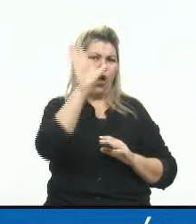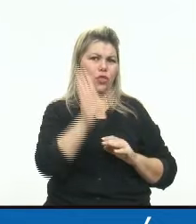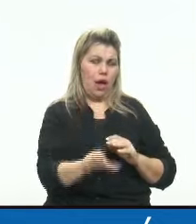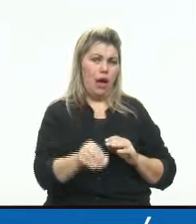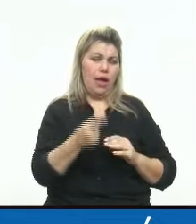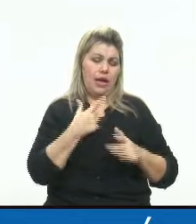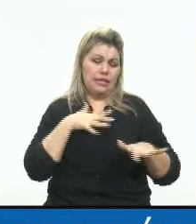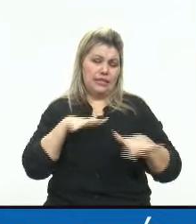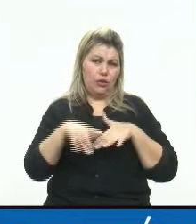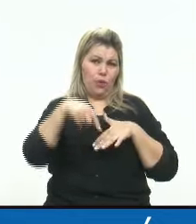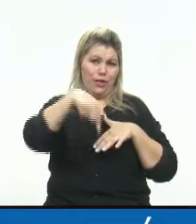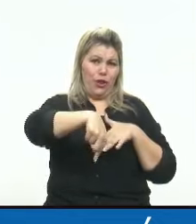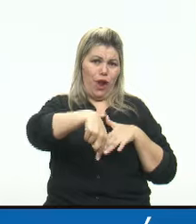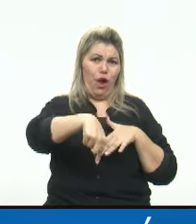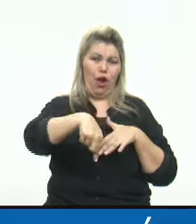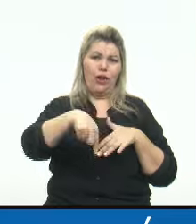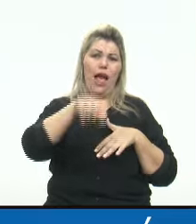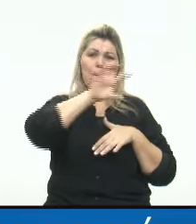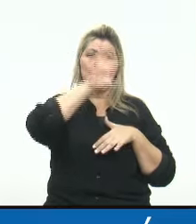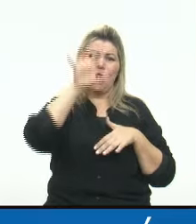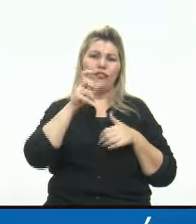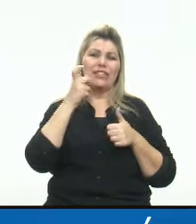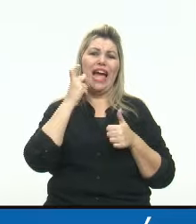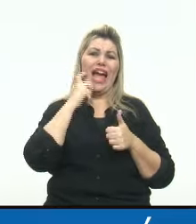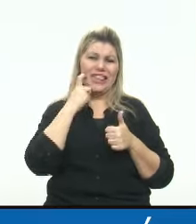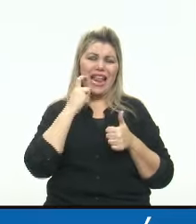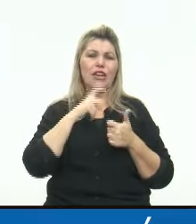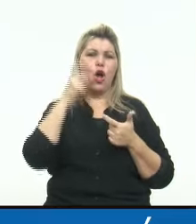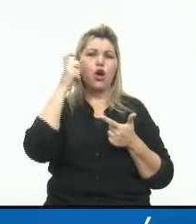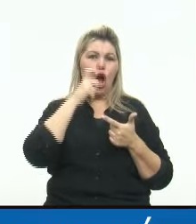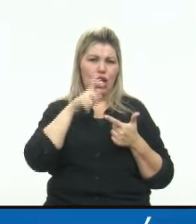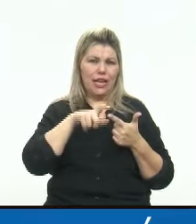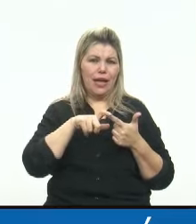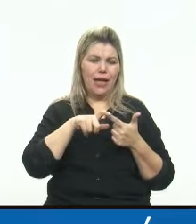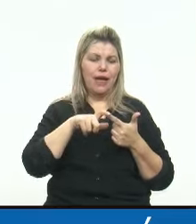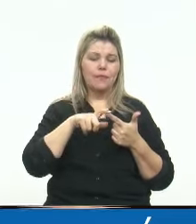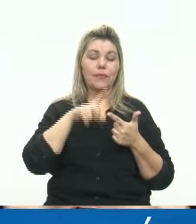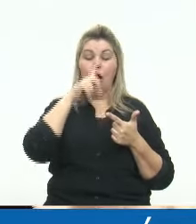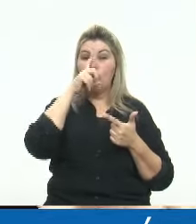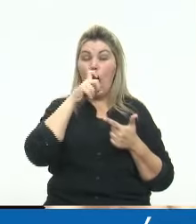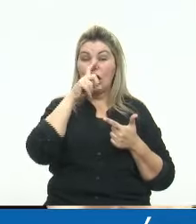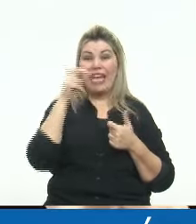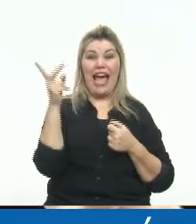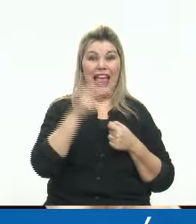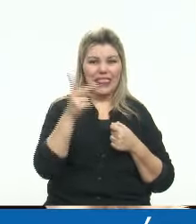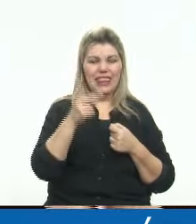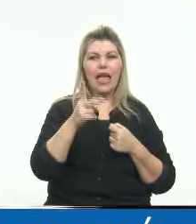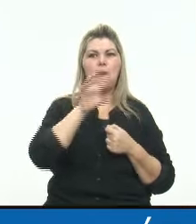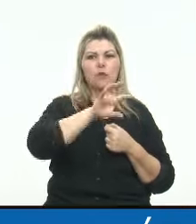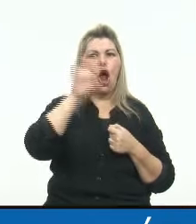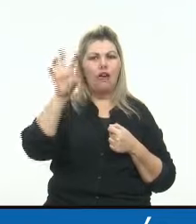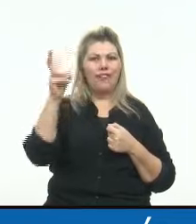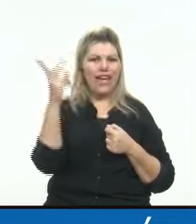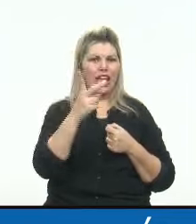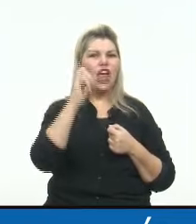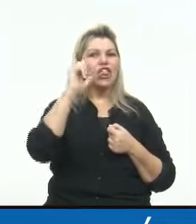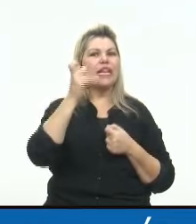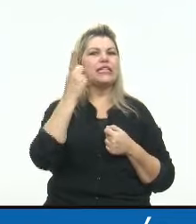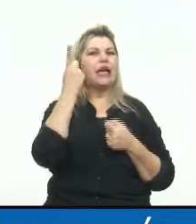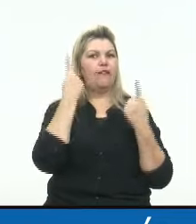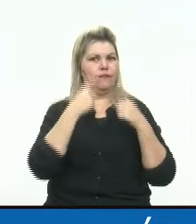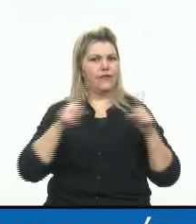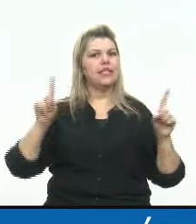particular en la que estamos ahora, las provincias de Entre Ríos y Corrientes son provincias en las cuales sí se va a hacer una excepción.